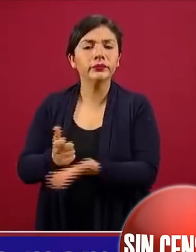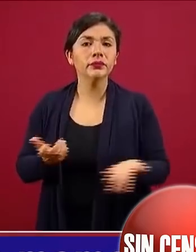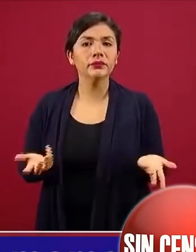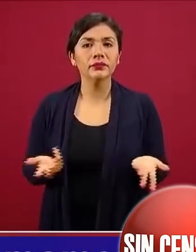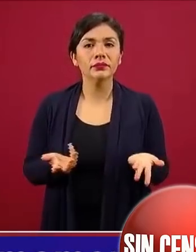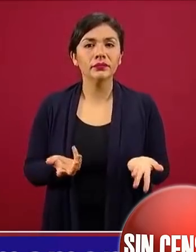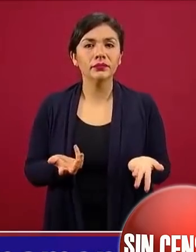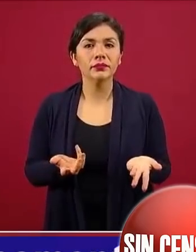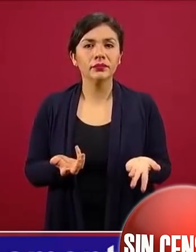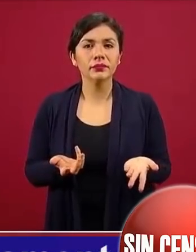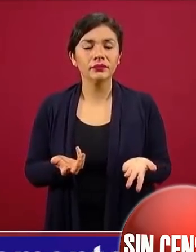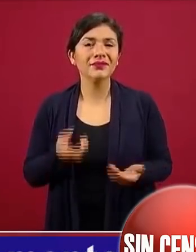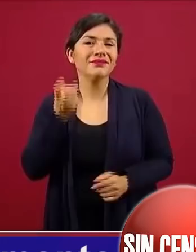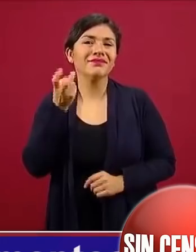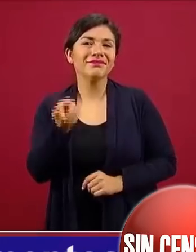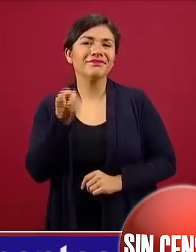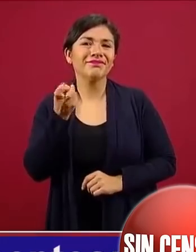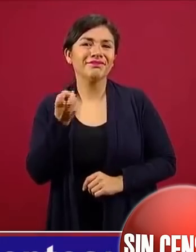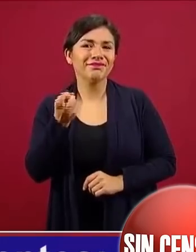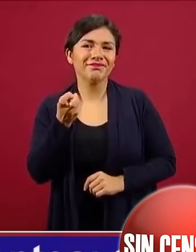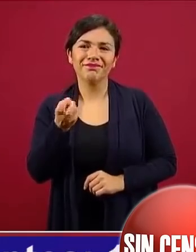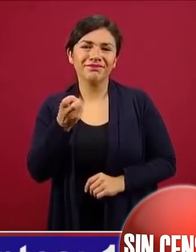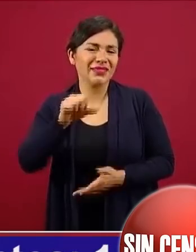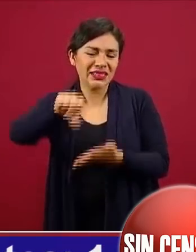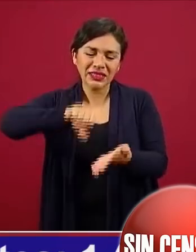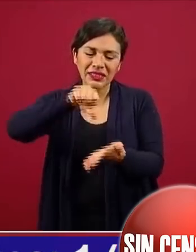Entonces, ese es el punto,